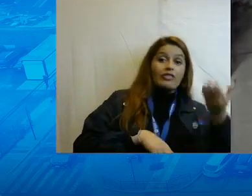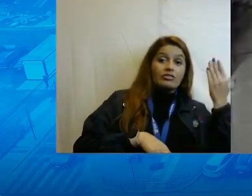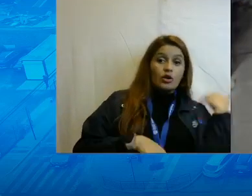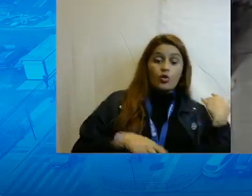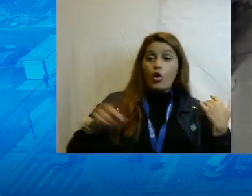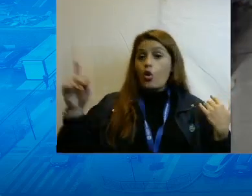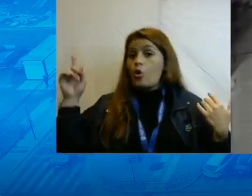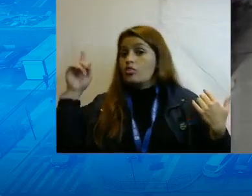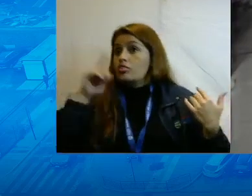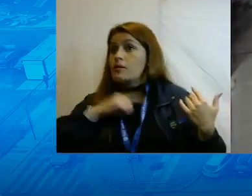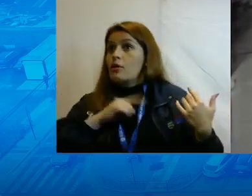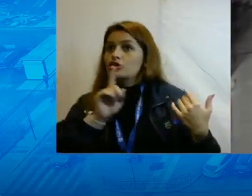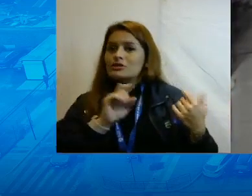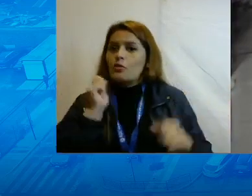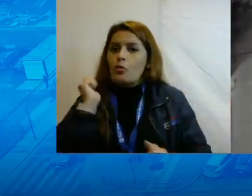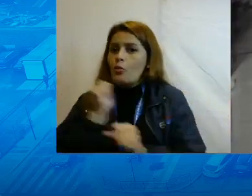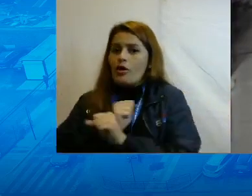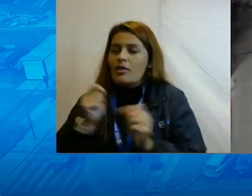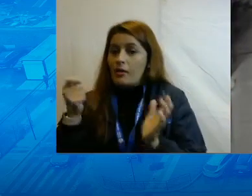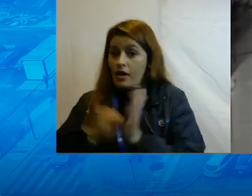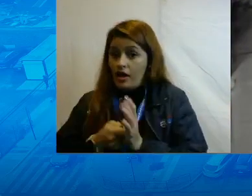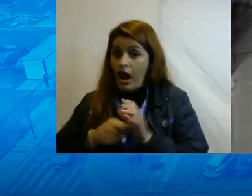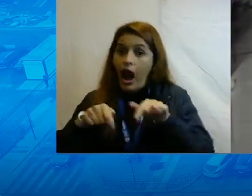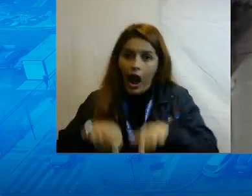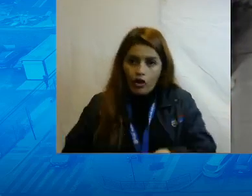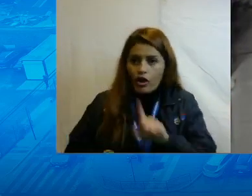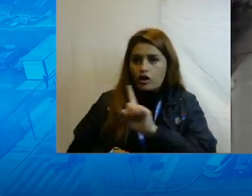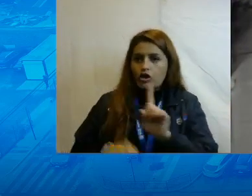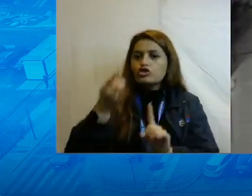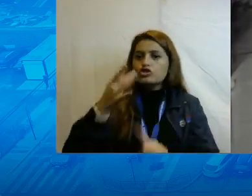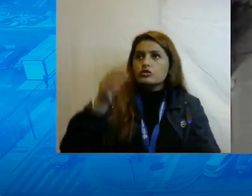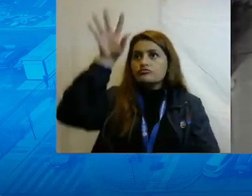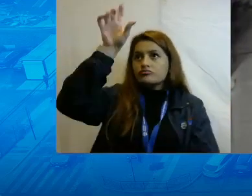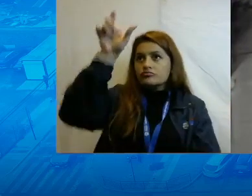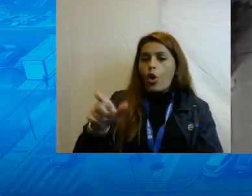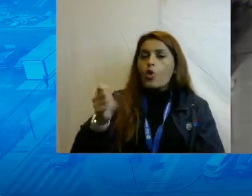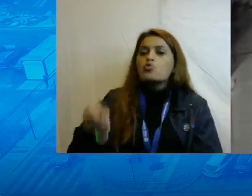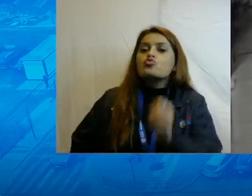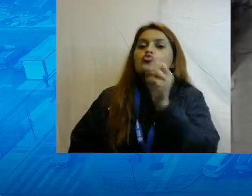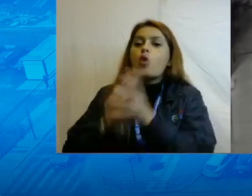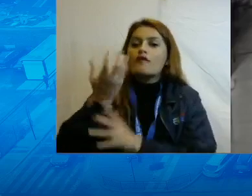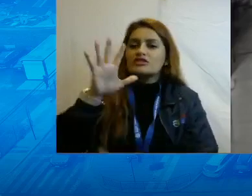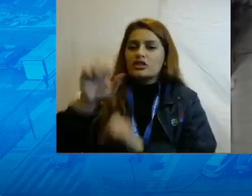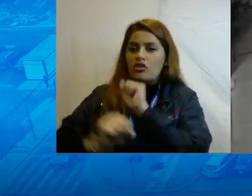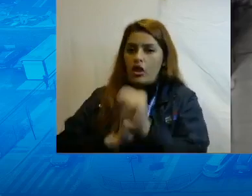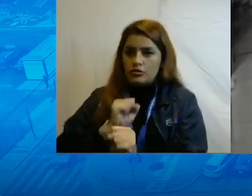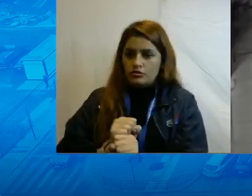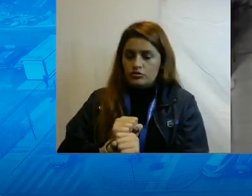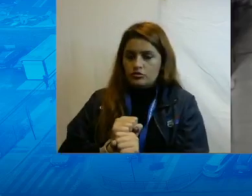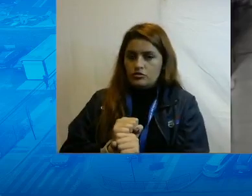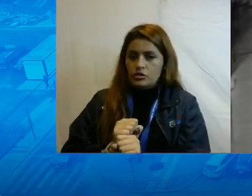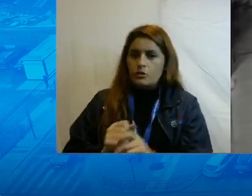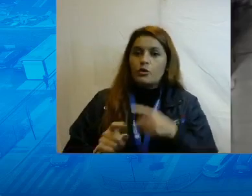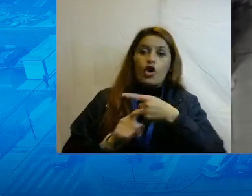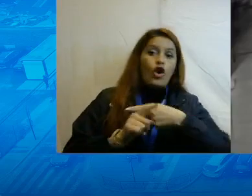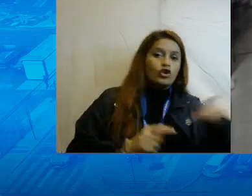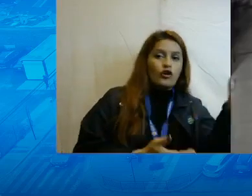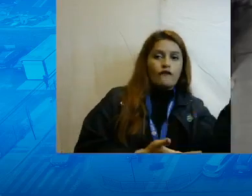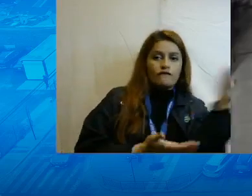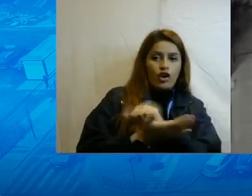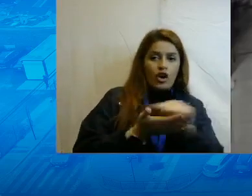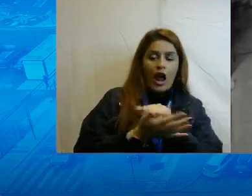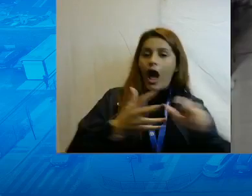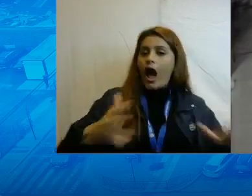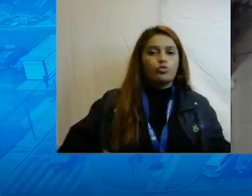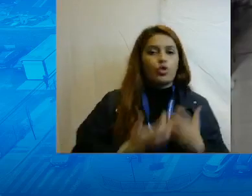últimas. Entonces, por eso me quedan dudas. Hoy día eso no aparece, aparecen solamente los últimos 5 años. Y lo otro se borra automáticamente, según lo que usted